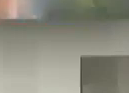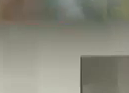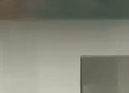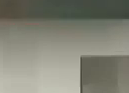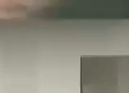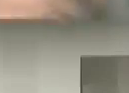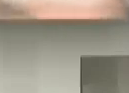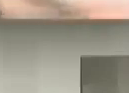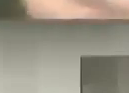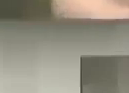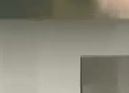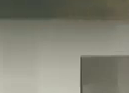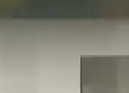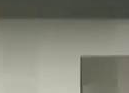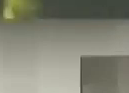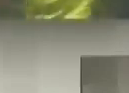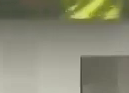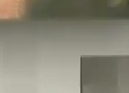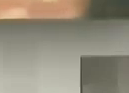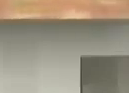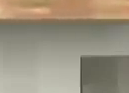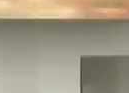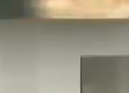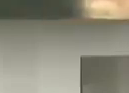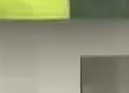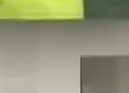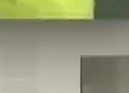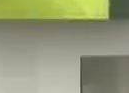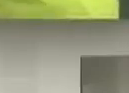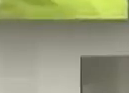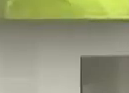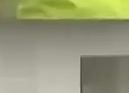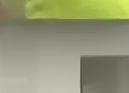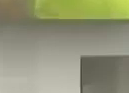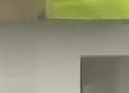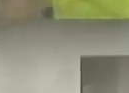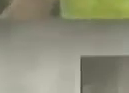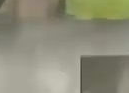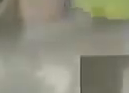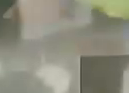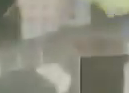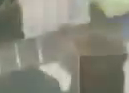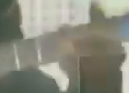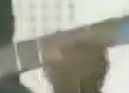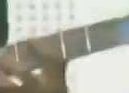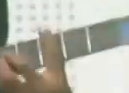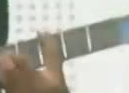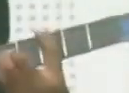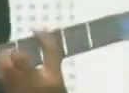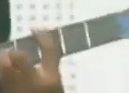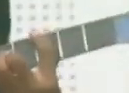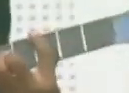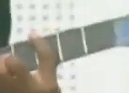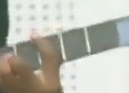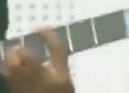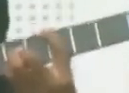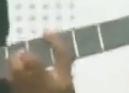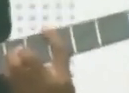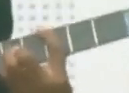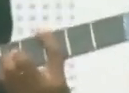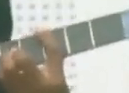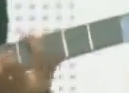sueña América dividida, el que levantó al mendigo y compartió su comida,